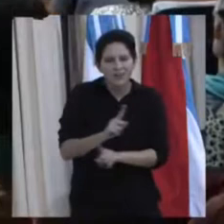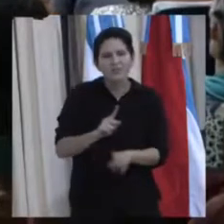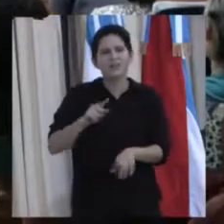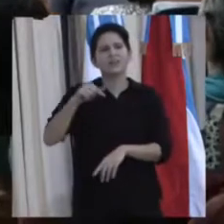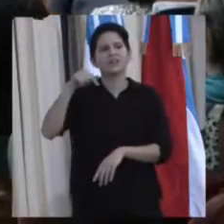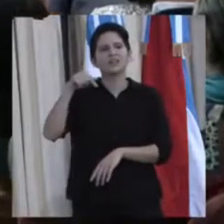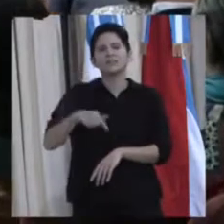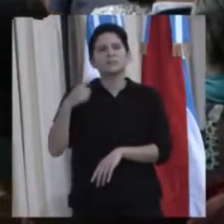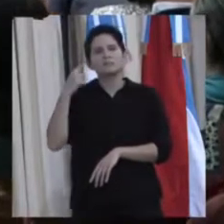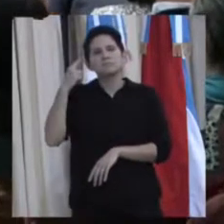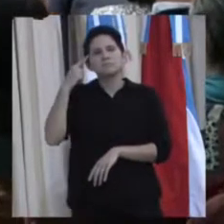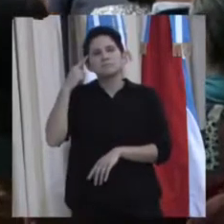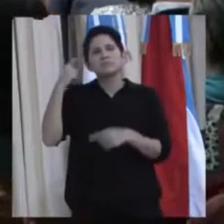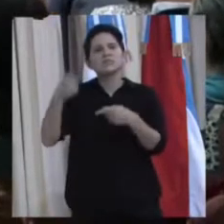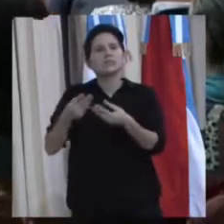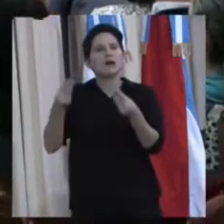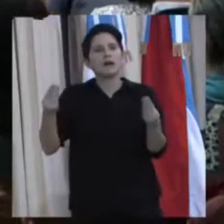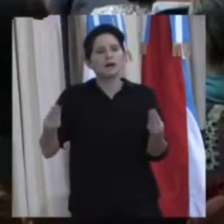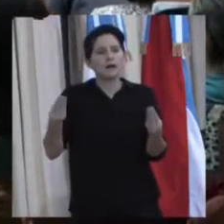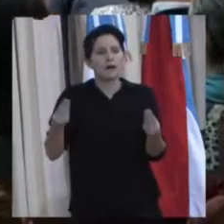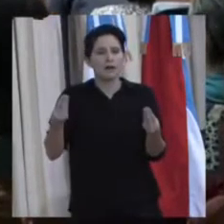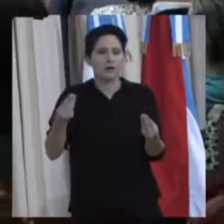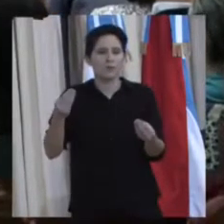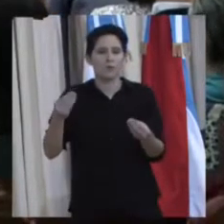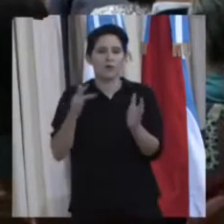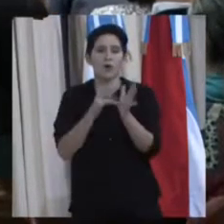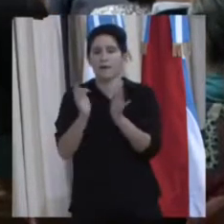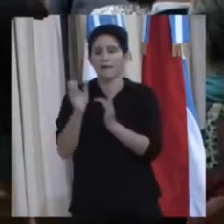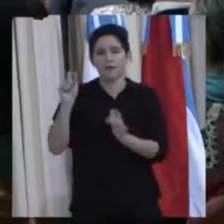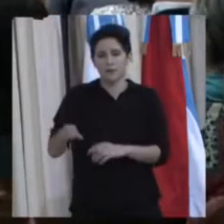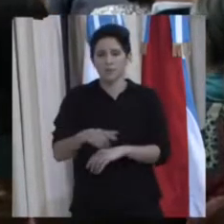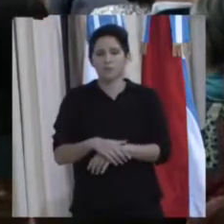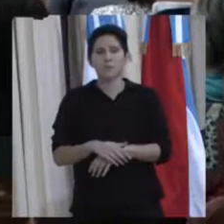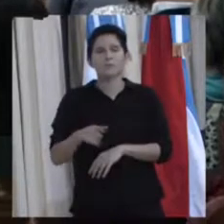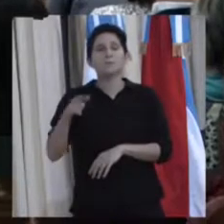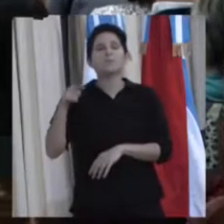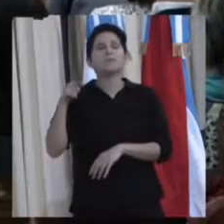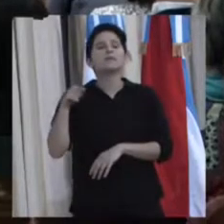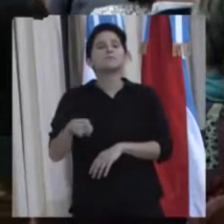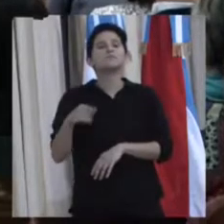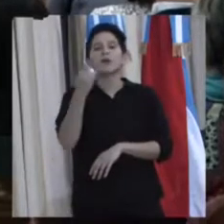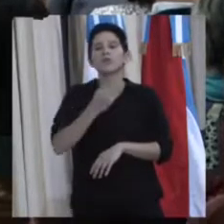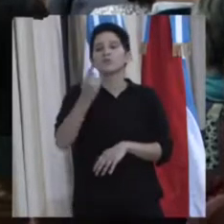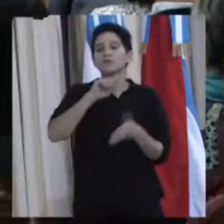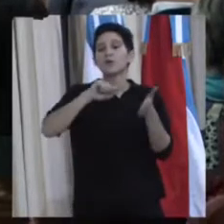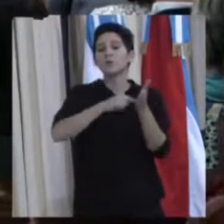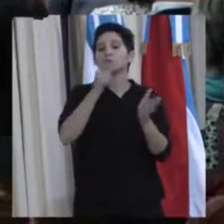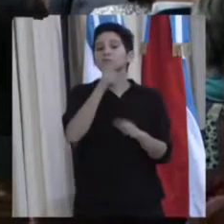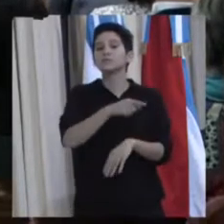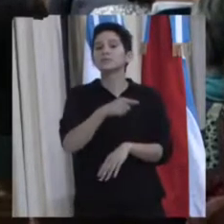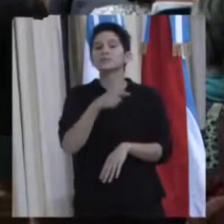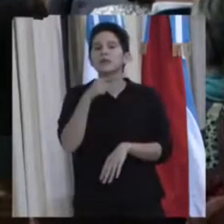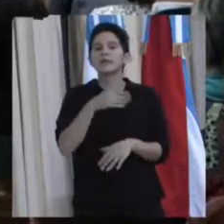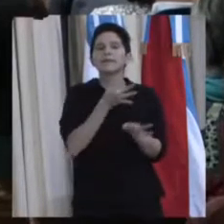por el saber de la teología. Mientras que, un solo ejemplo, ¿no? Mientras que en la Universidad de Buenos Aires